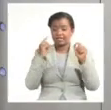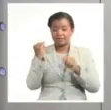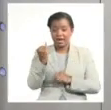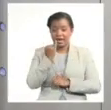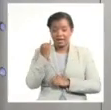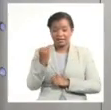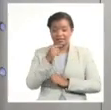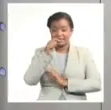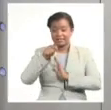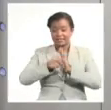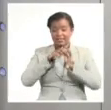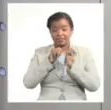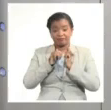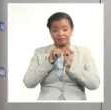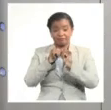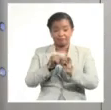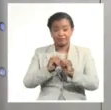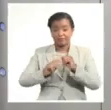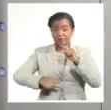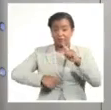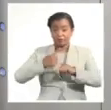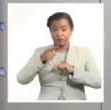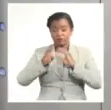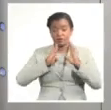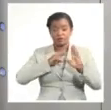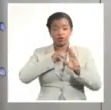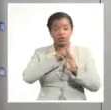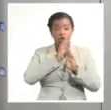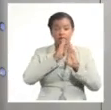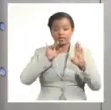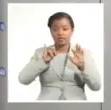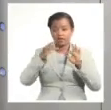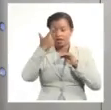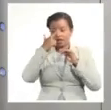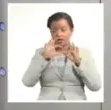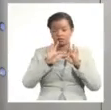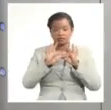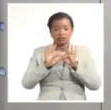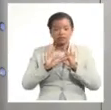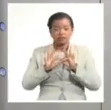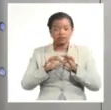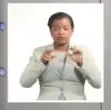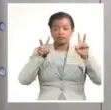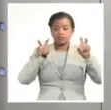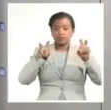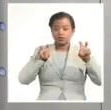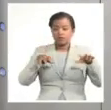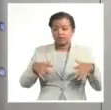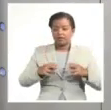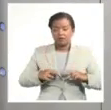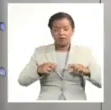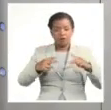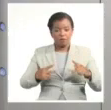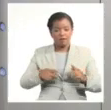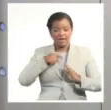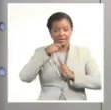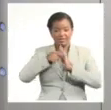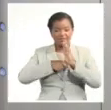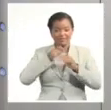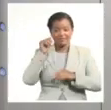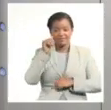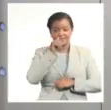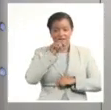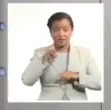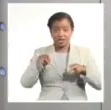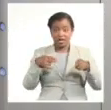Jibara anunció que su próxima edición será del 2 al 6 de agosto, bajo el eslogan Volver al Cine. Los detalles de este